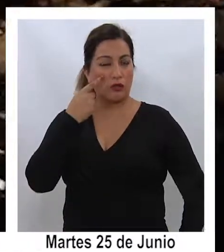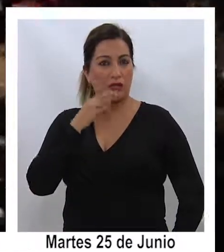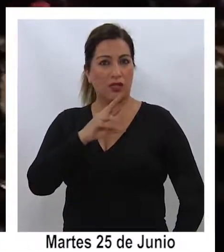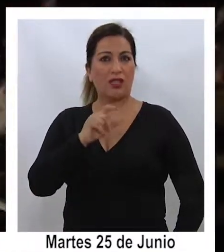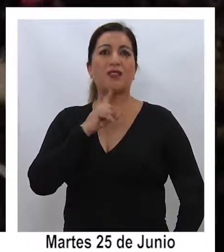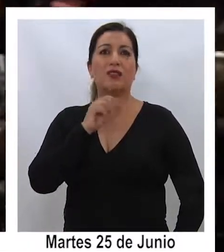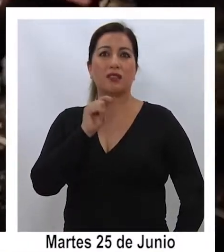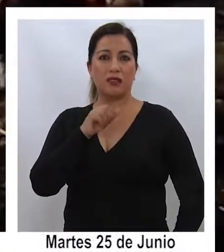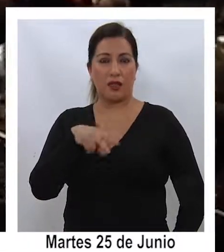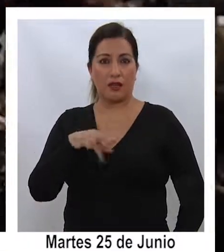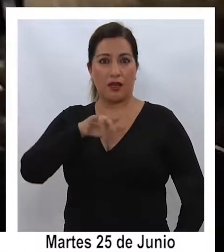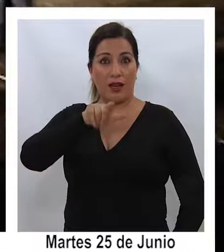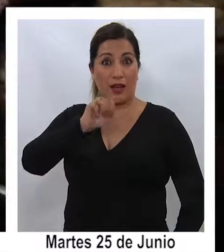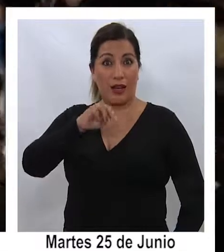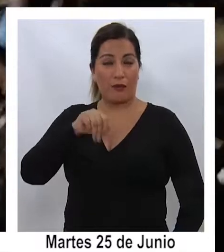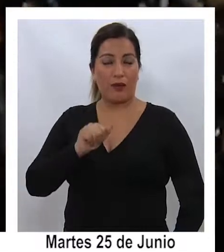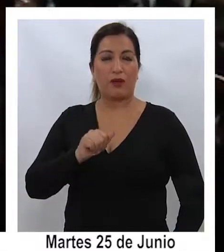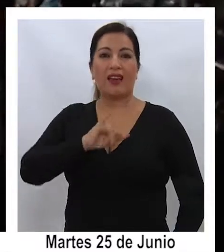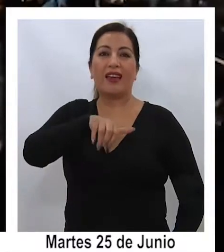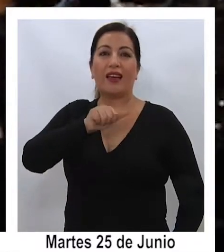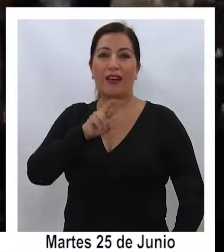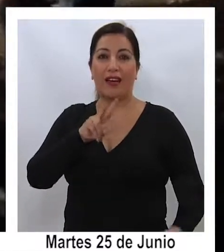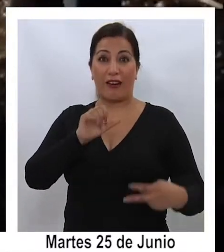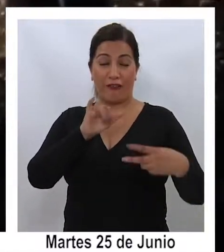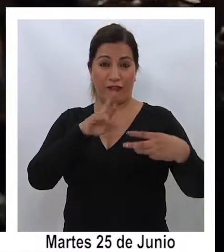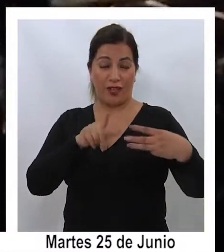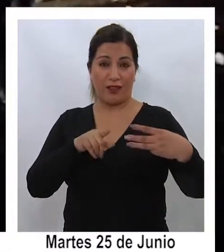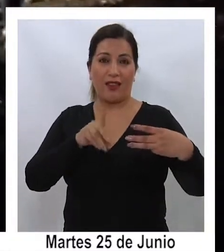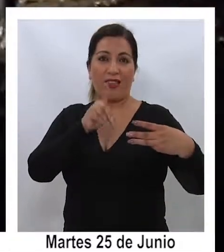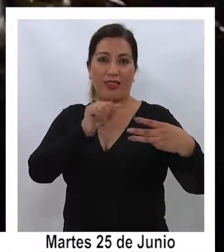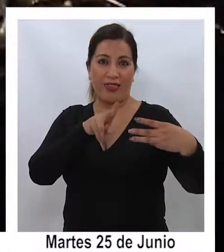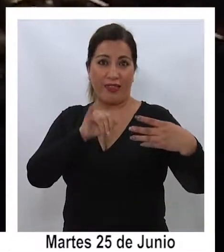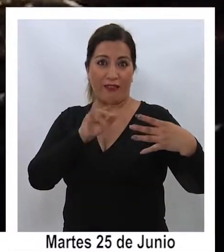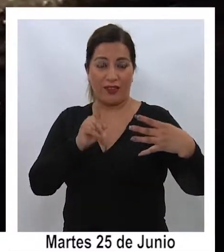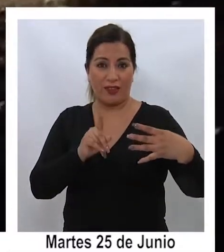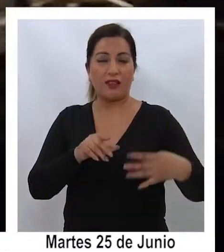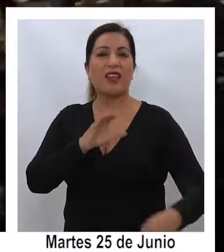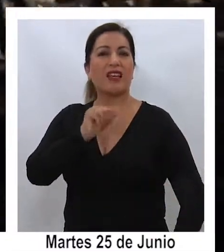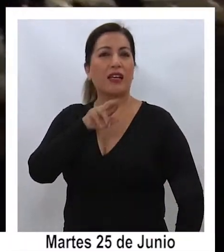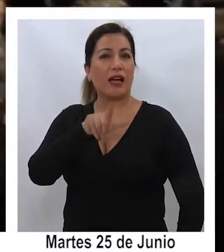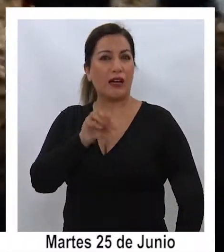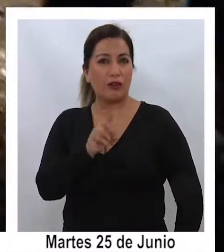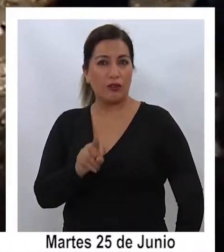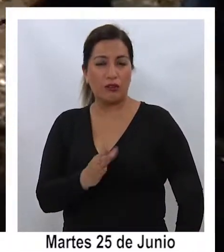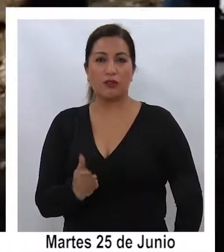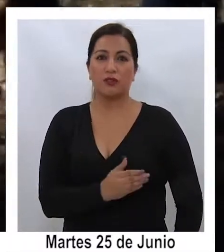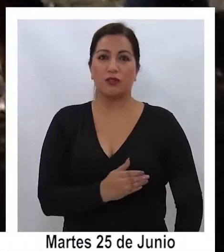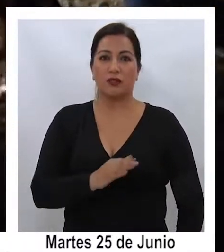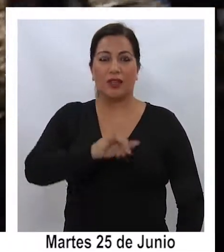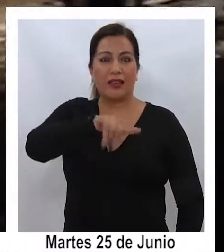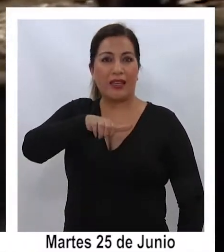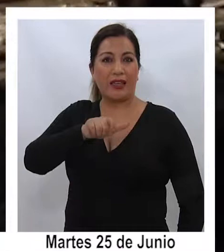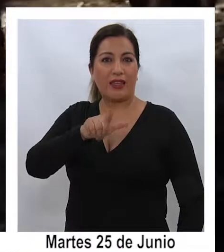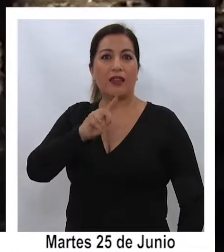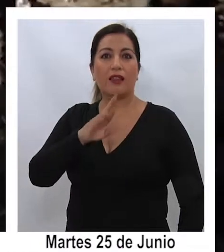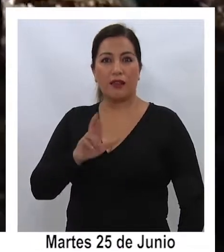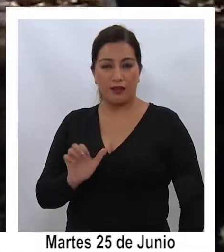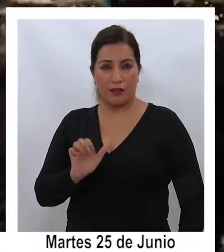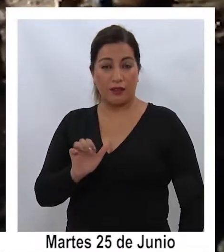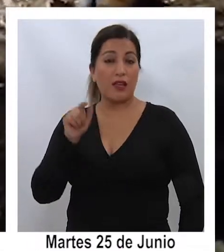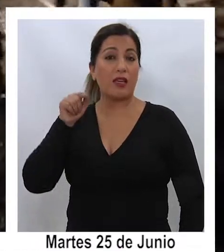Cristian Lama, Javier López, Cristian Muñoz, David Neira, Carlos Valenzuela y Geldre Loyola.